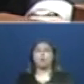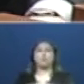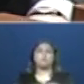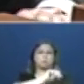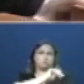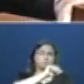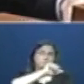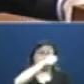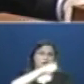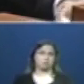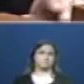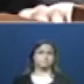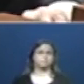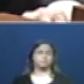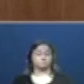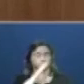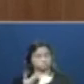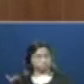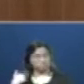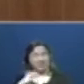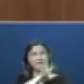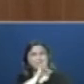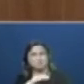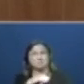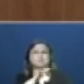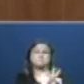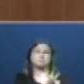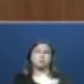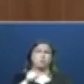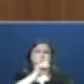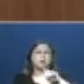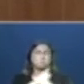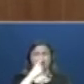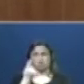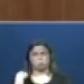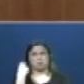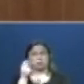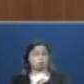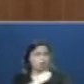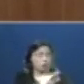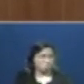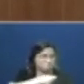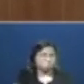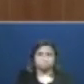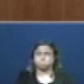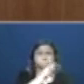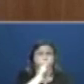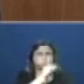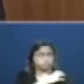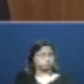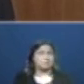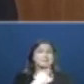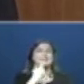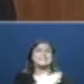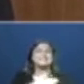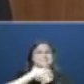a todo lo anterior hay que unir el grave problema del impago de las ayudas de 2012 a empresas mineras que ponen más